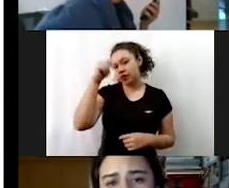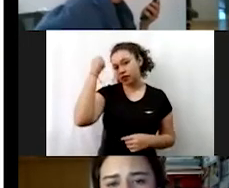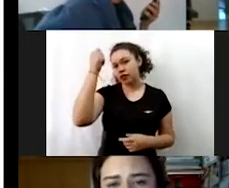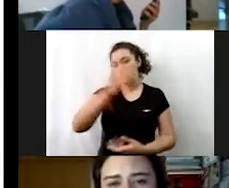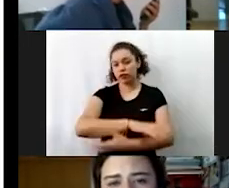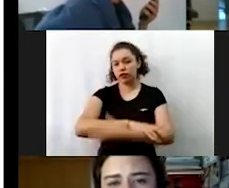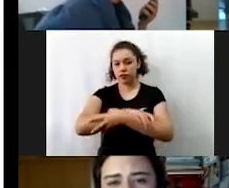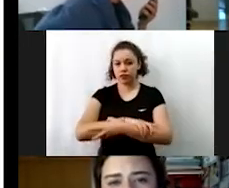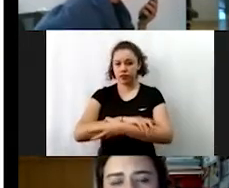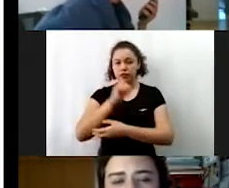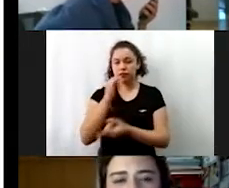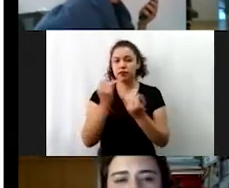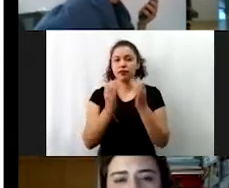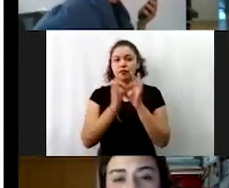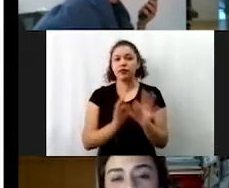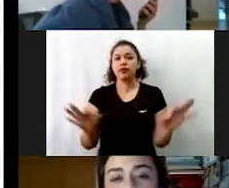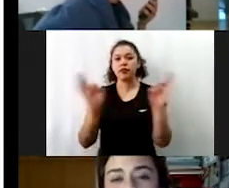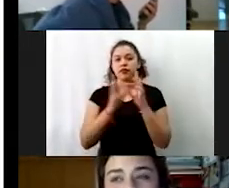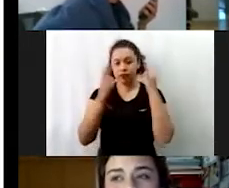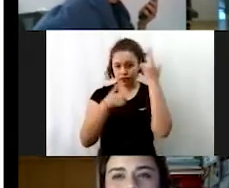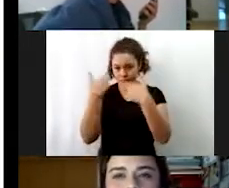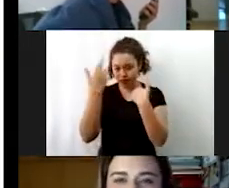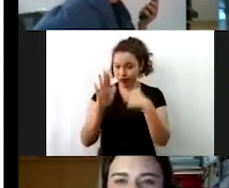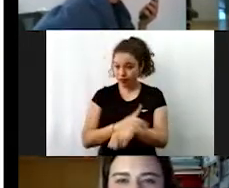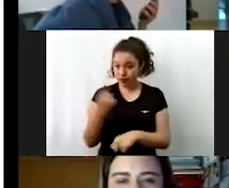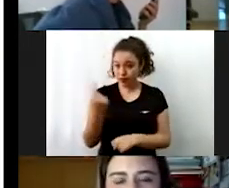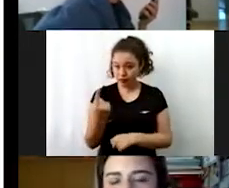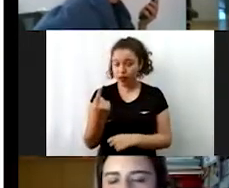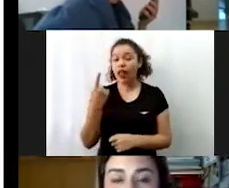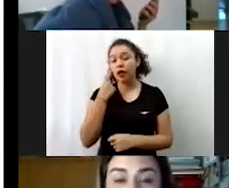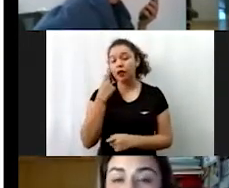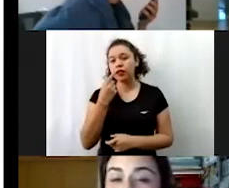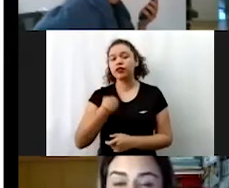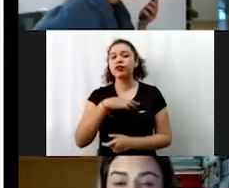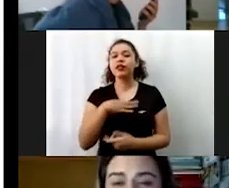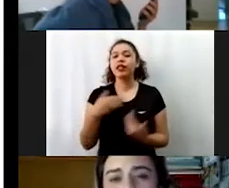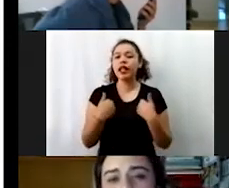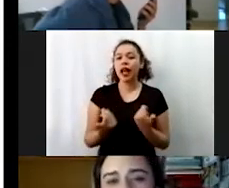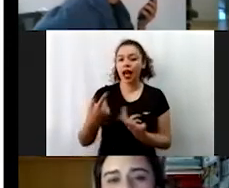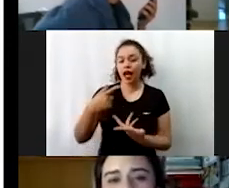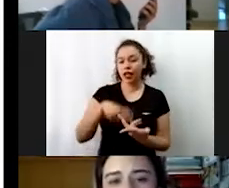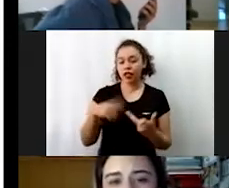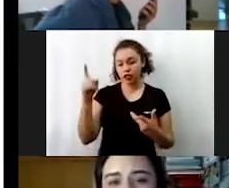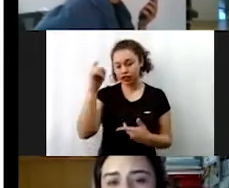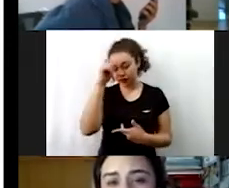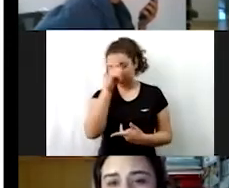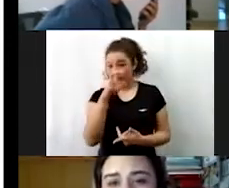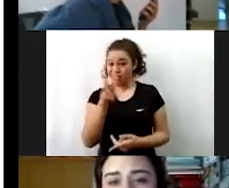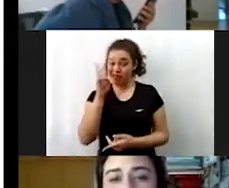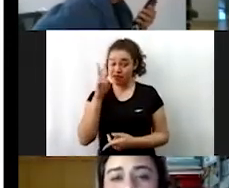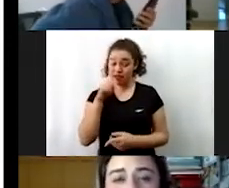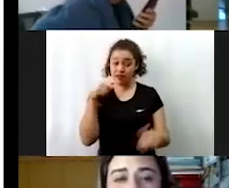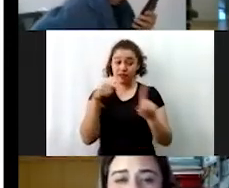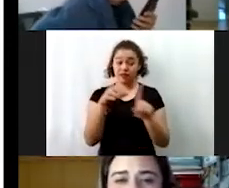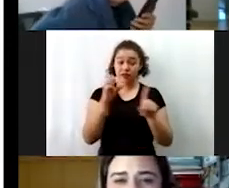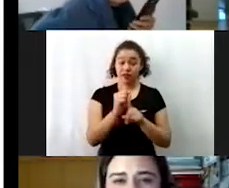ver esto porque nos permite traducir dentro de la complejidad que ya vieron que son las metas de cada objetivo,